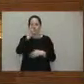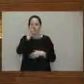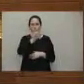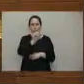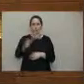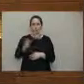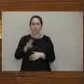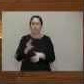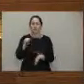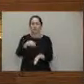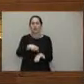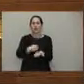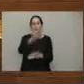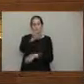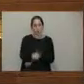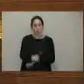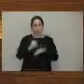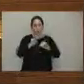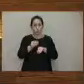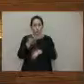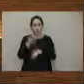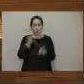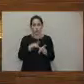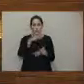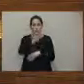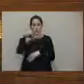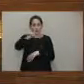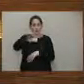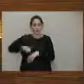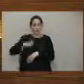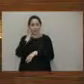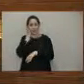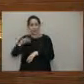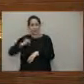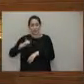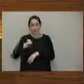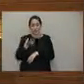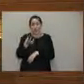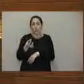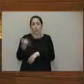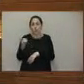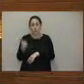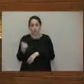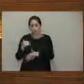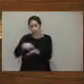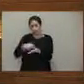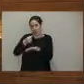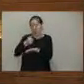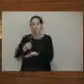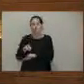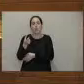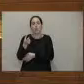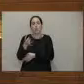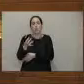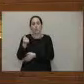donde se está reclamando a una persona cuya deuda, tras 22 meses de estancia, se está reclamando a los herederos, asciende a